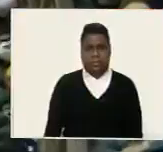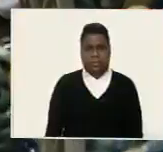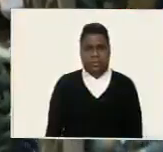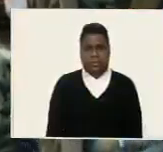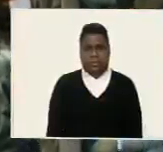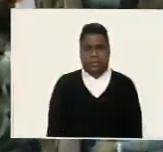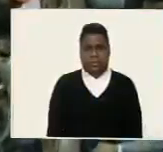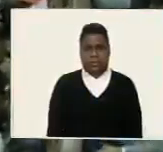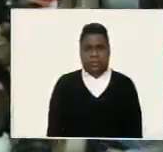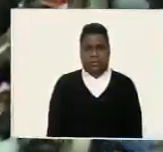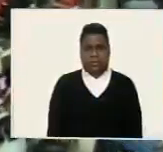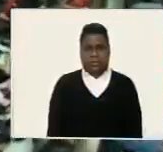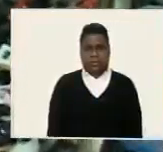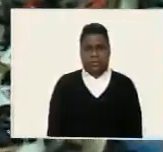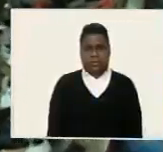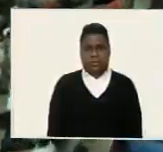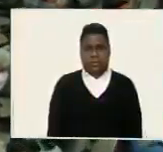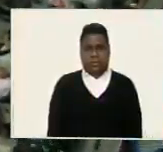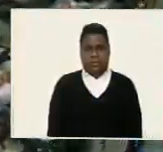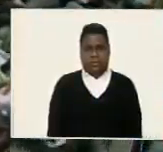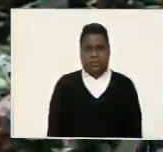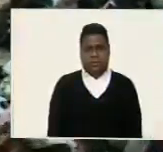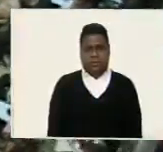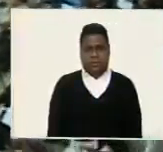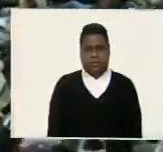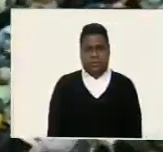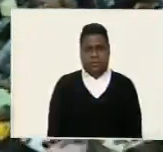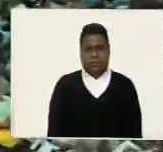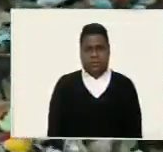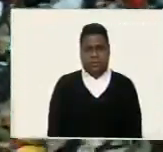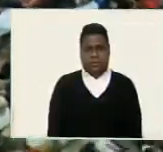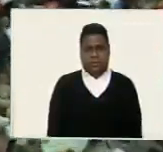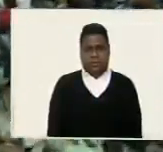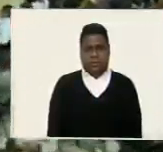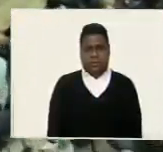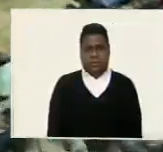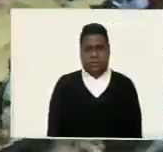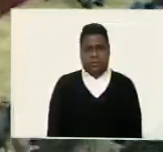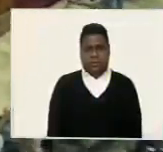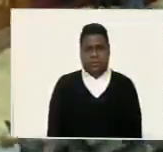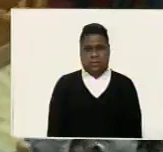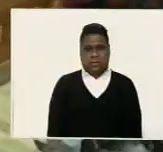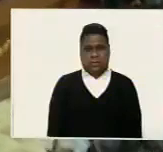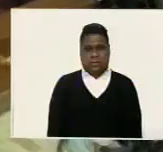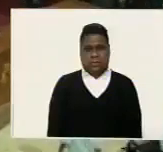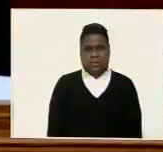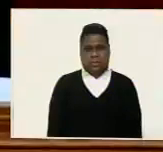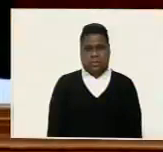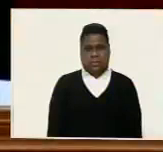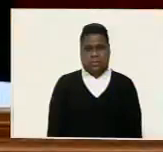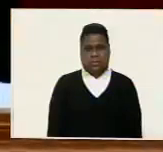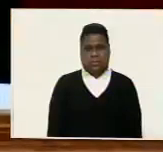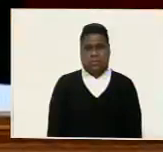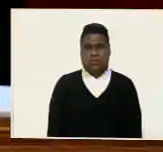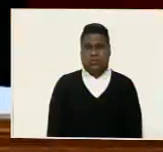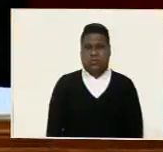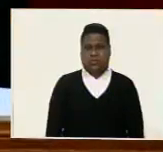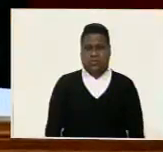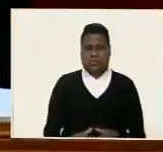bloque de la Unión Europea contra funcionarios venezolanos. Gracias a los constituyentes que han tomado la...